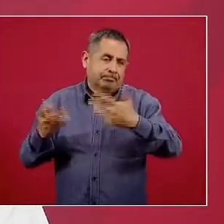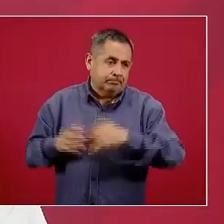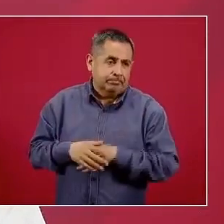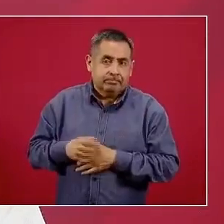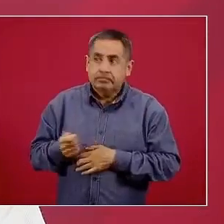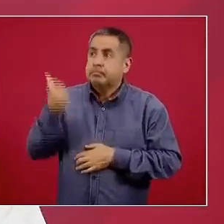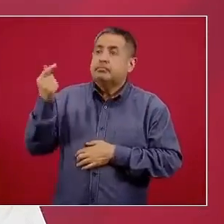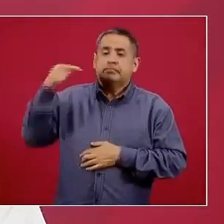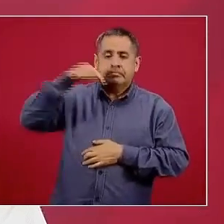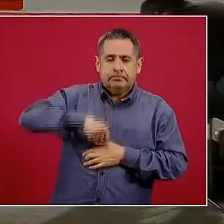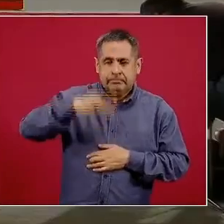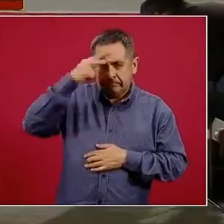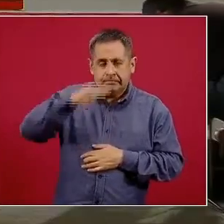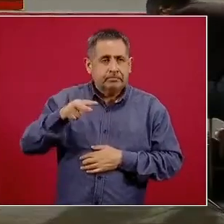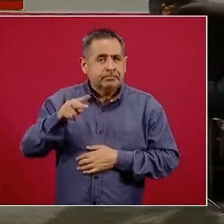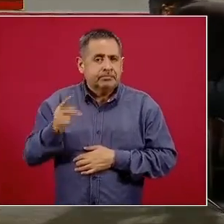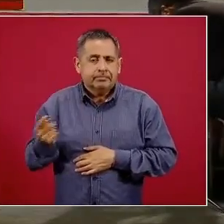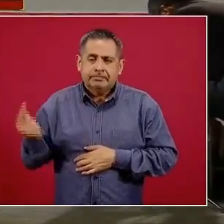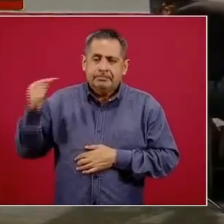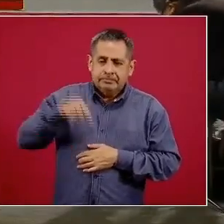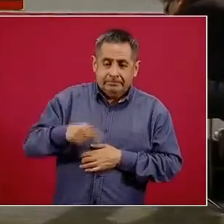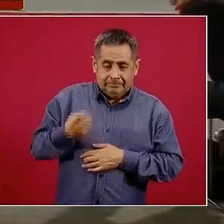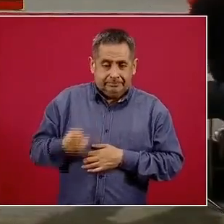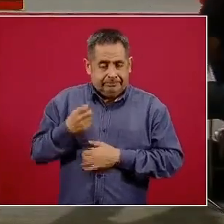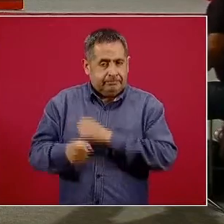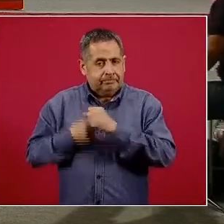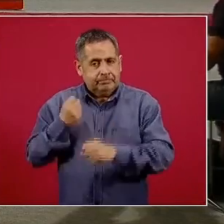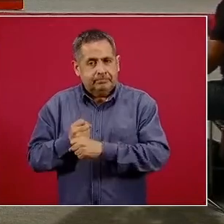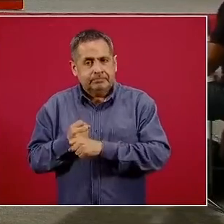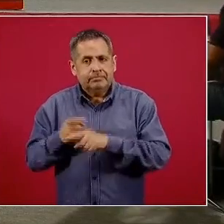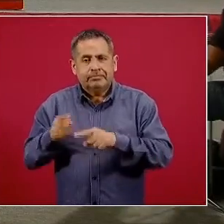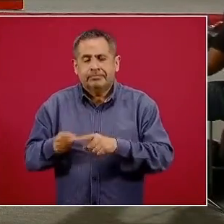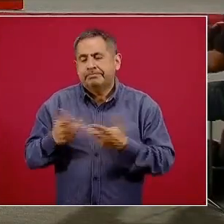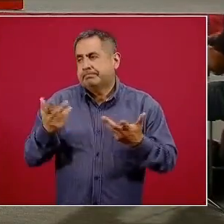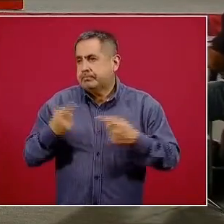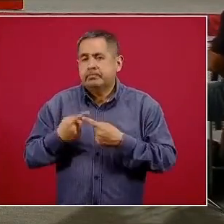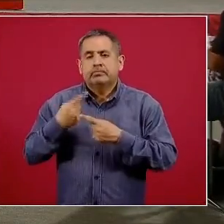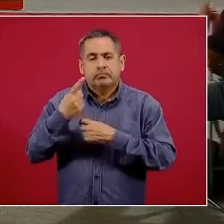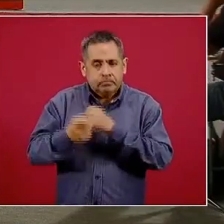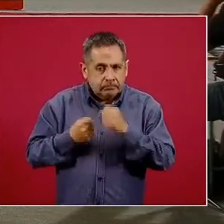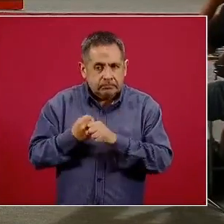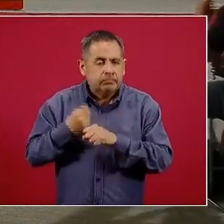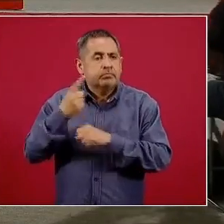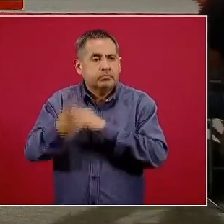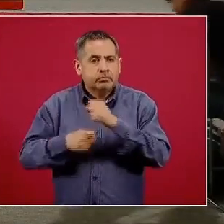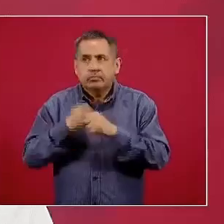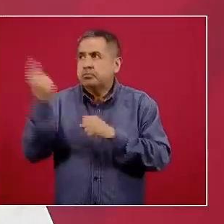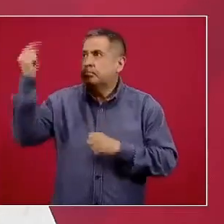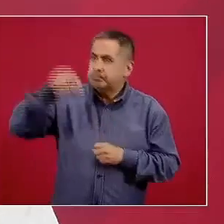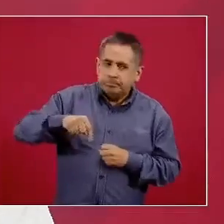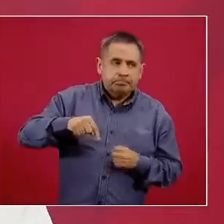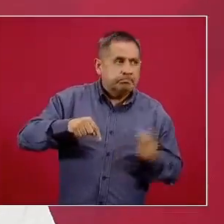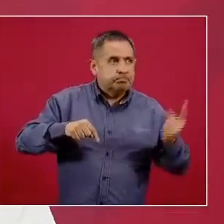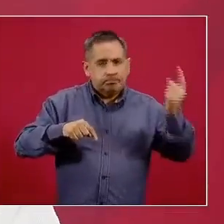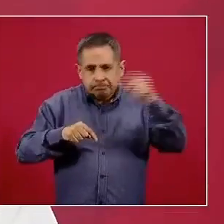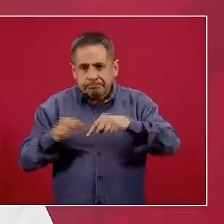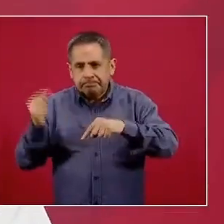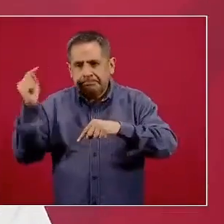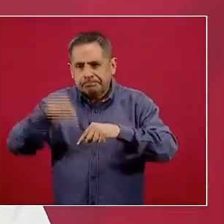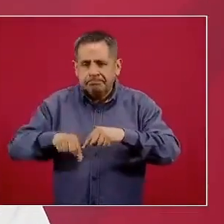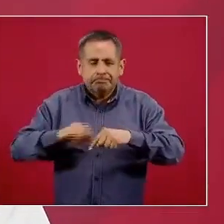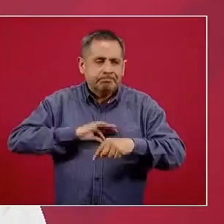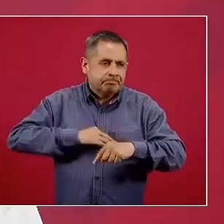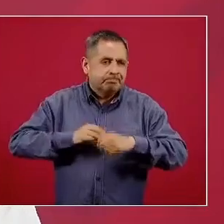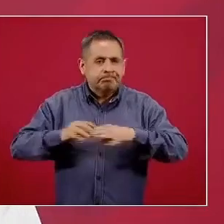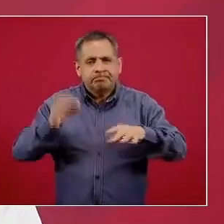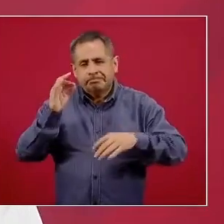llegó a México en este año. Cada año tenemos casos importados de sarampión, como se comentó en esa